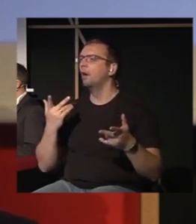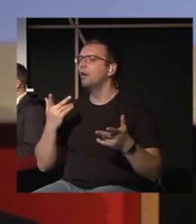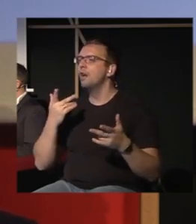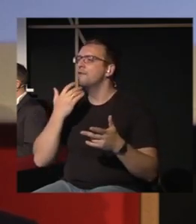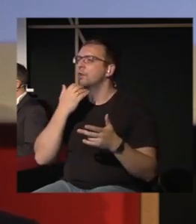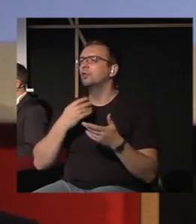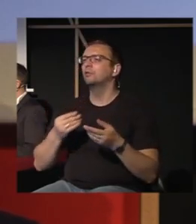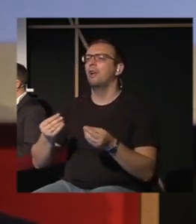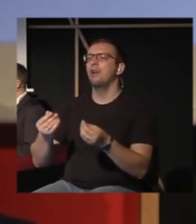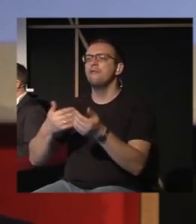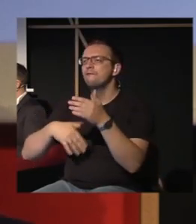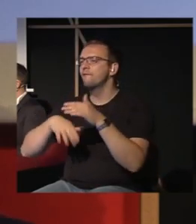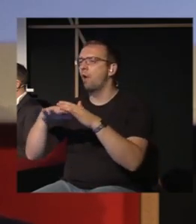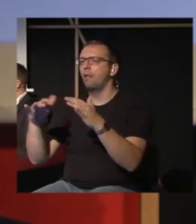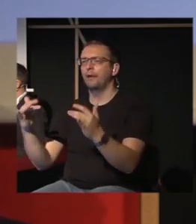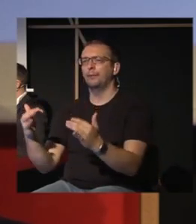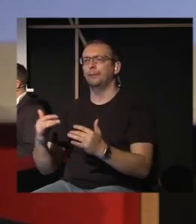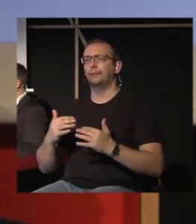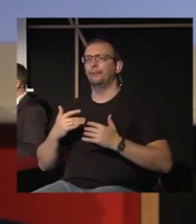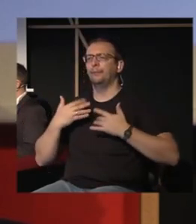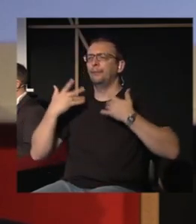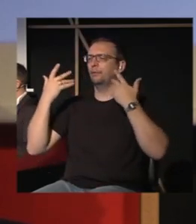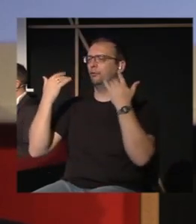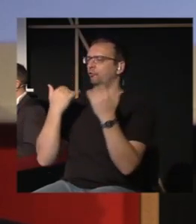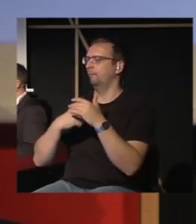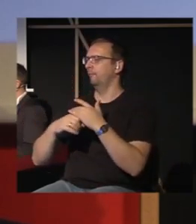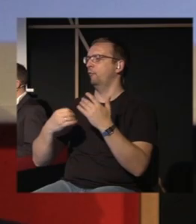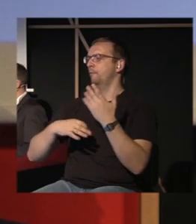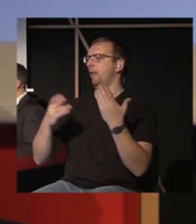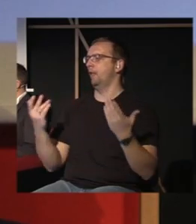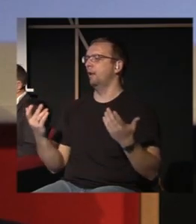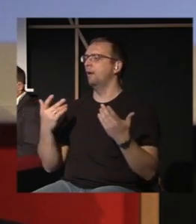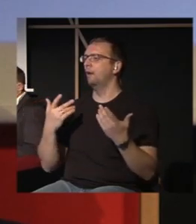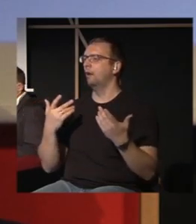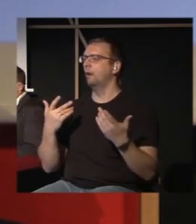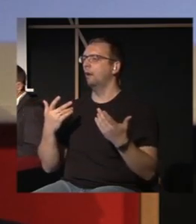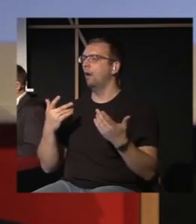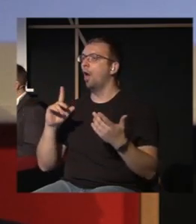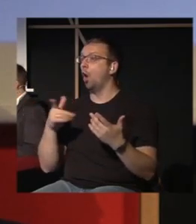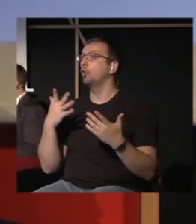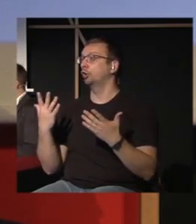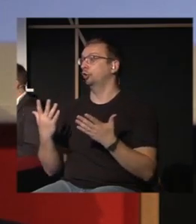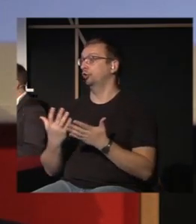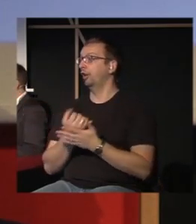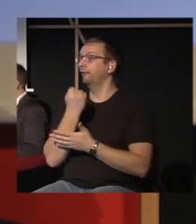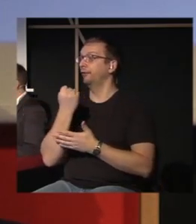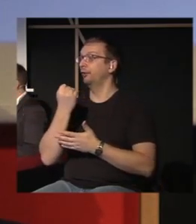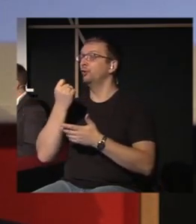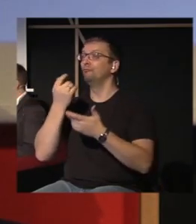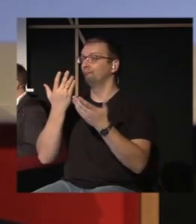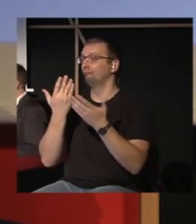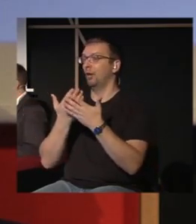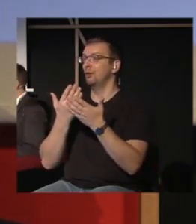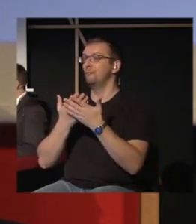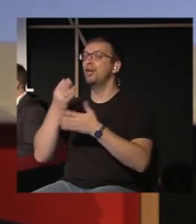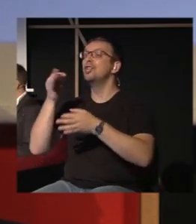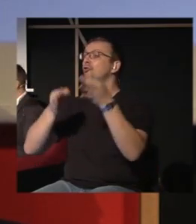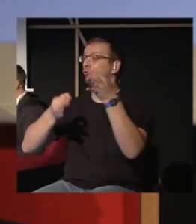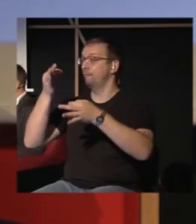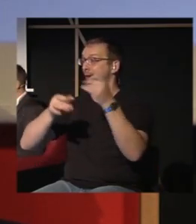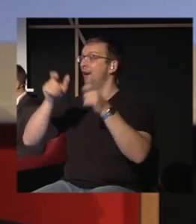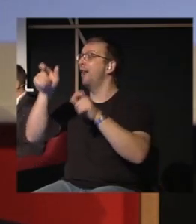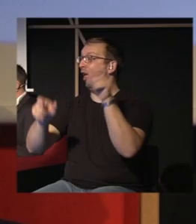hicieran fotos con ellos, le firmaran autógrafos, nos acompañasen cuando vamos a visitar hospitales o centros con